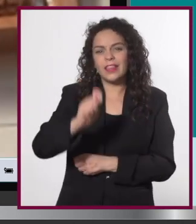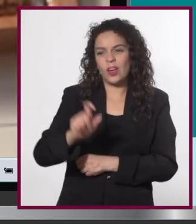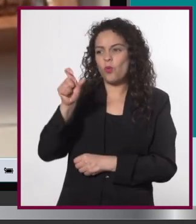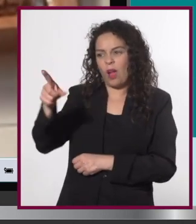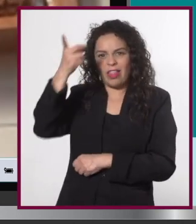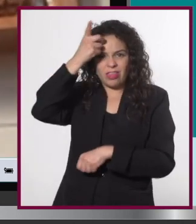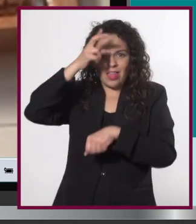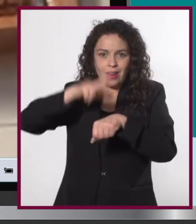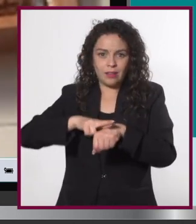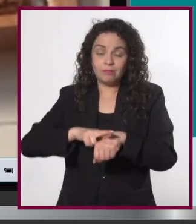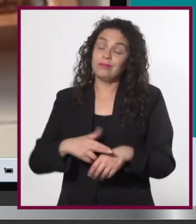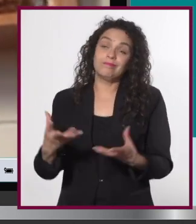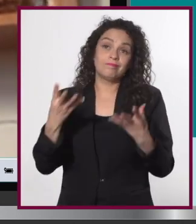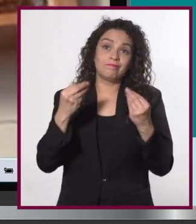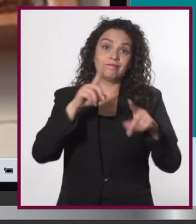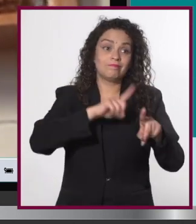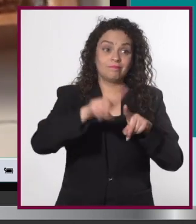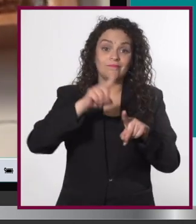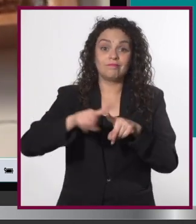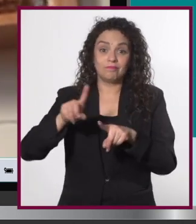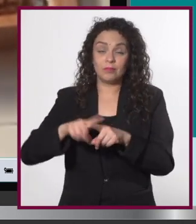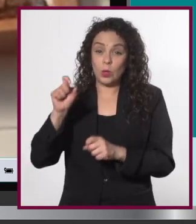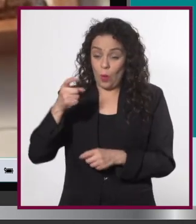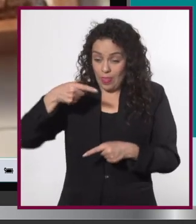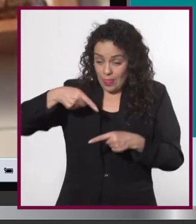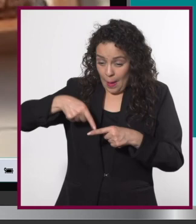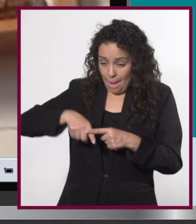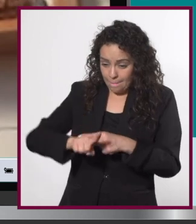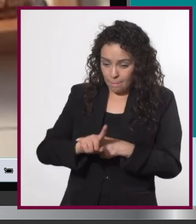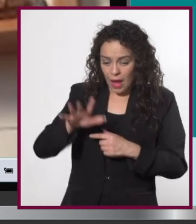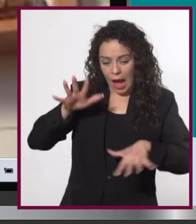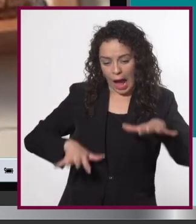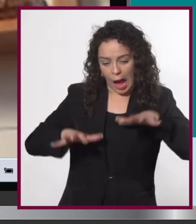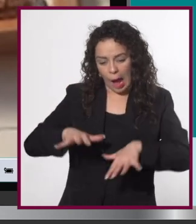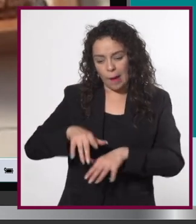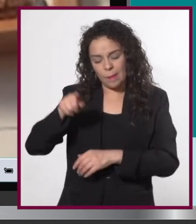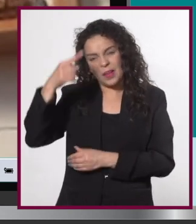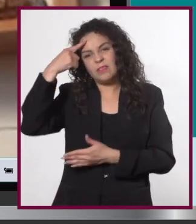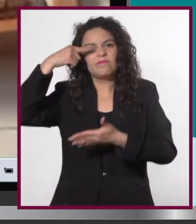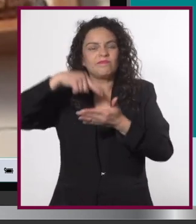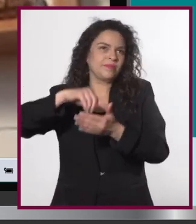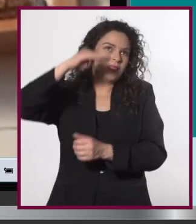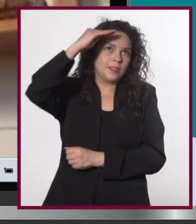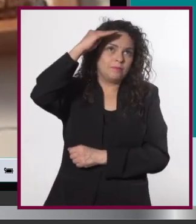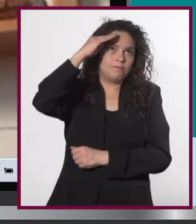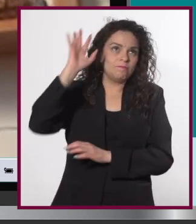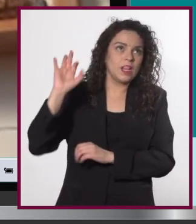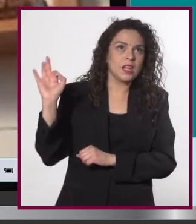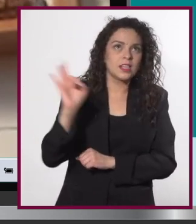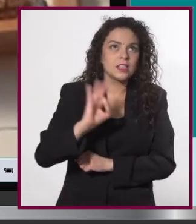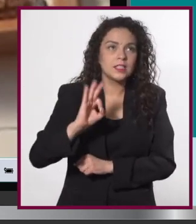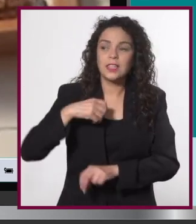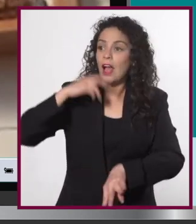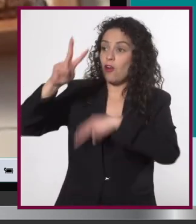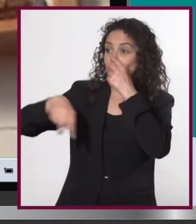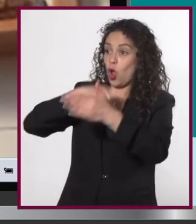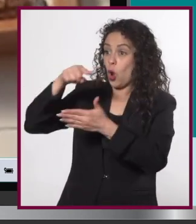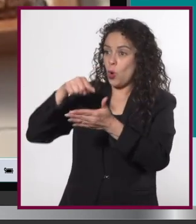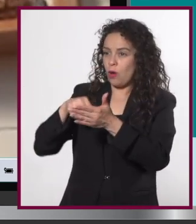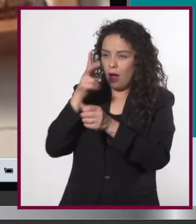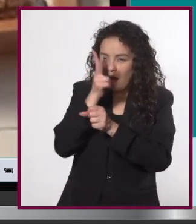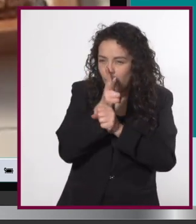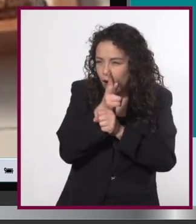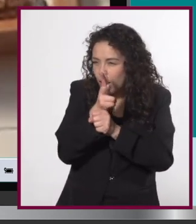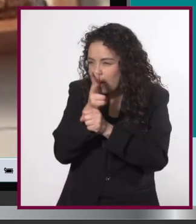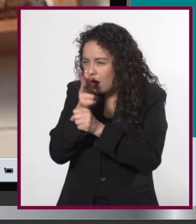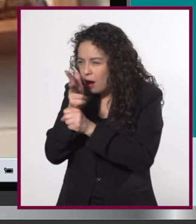que uno inicia, muchas veces uno creemos que vamos al lugar ya con la cámara y